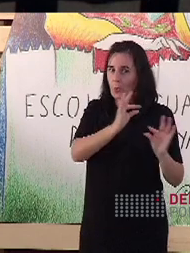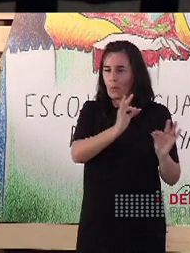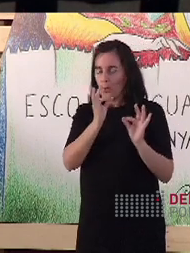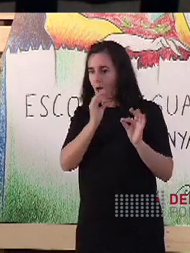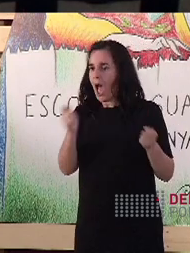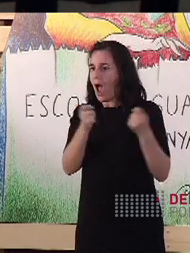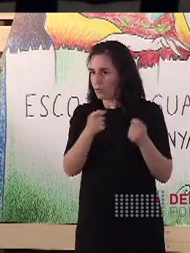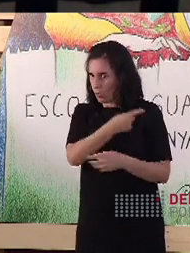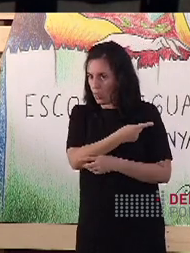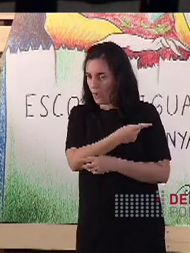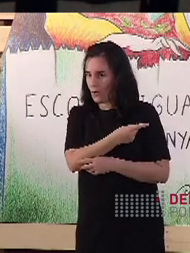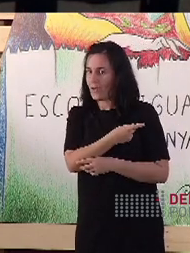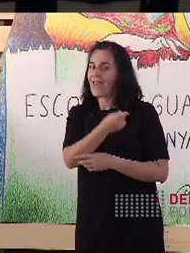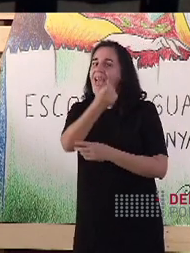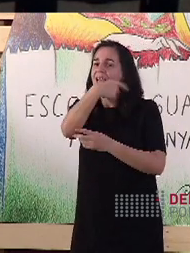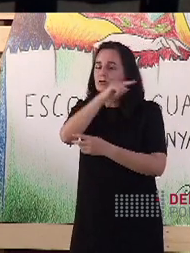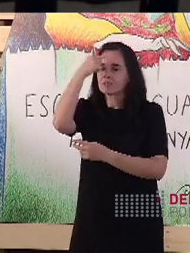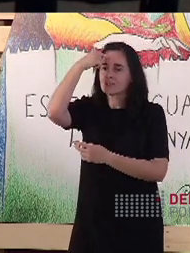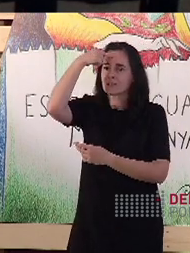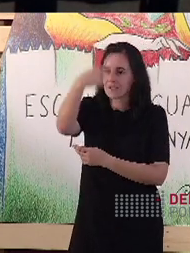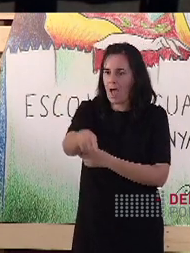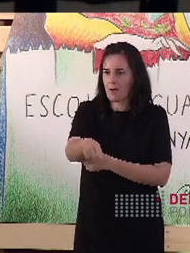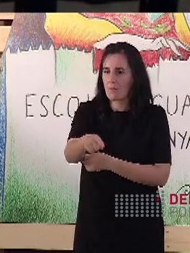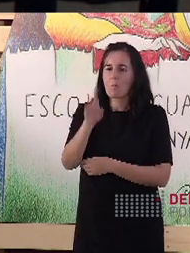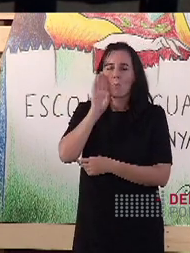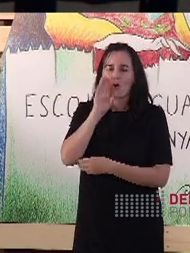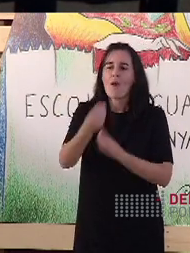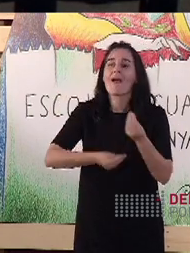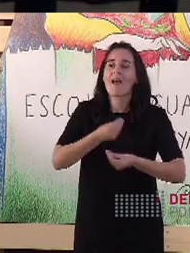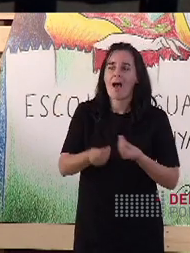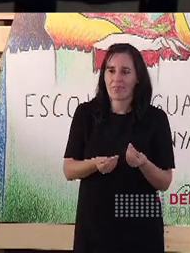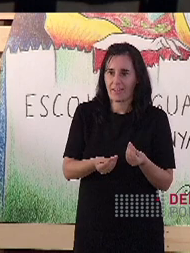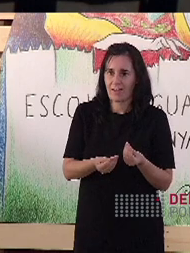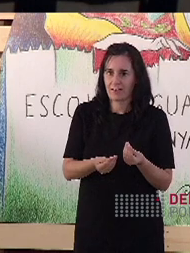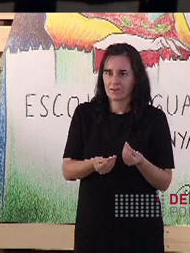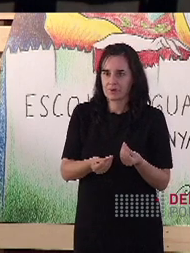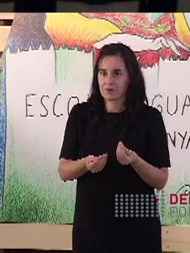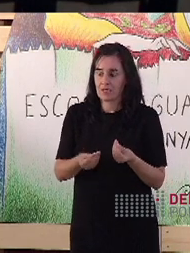son conscientes de lo que hace el porno a las cabezas